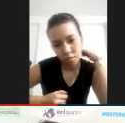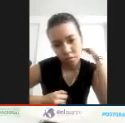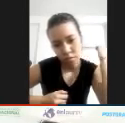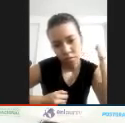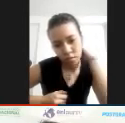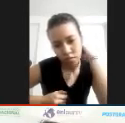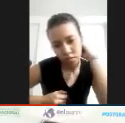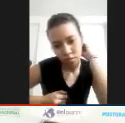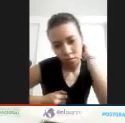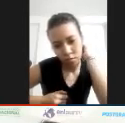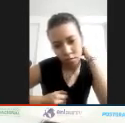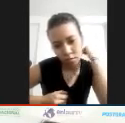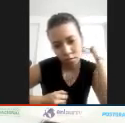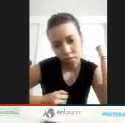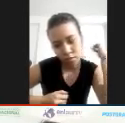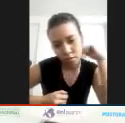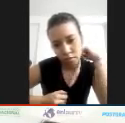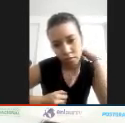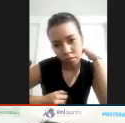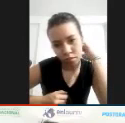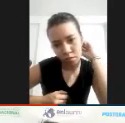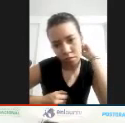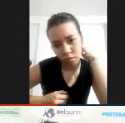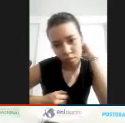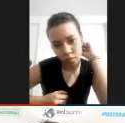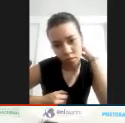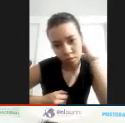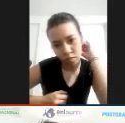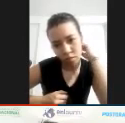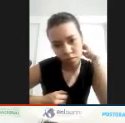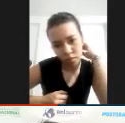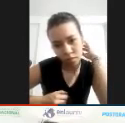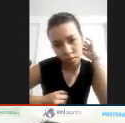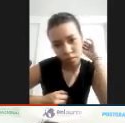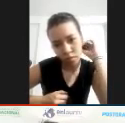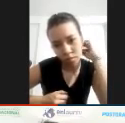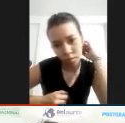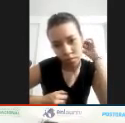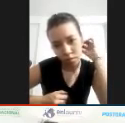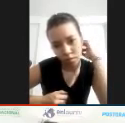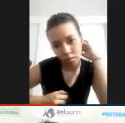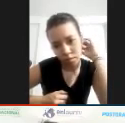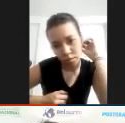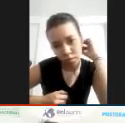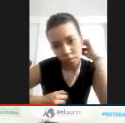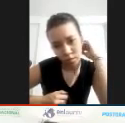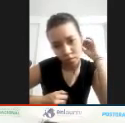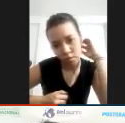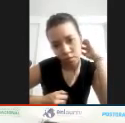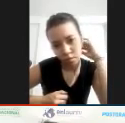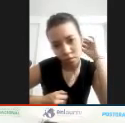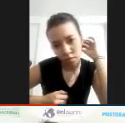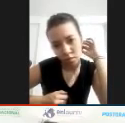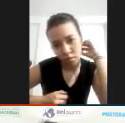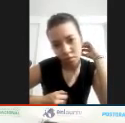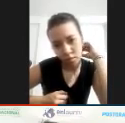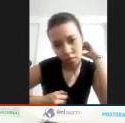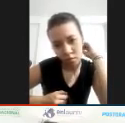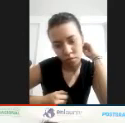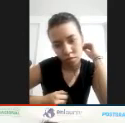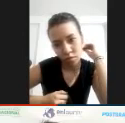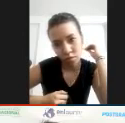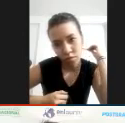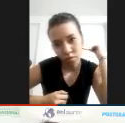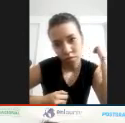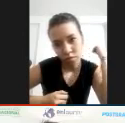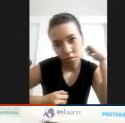y se debe publicarse. Esto es muy importante porque nosotros manejamos, por ejemplo, una empresa de mayor número de accionistas o que no esté